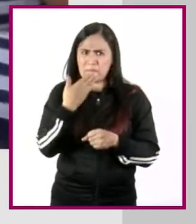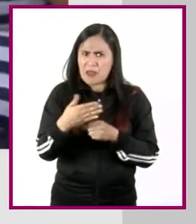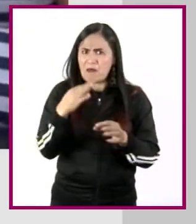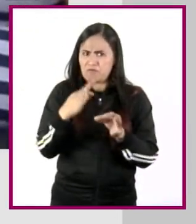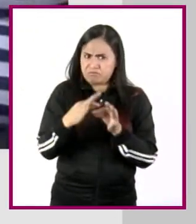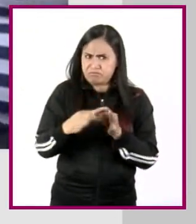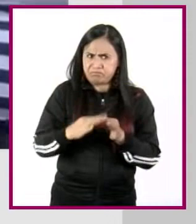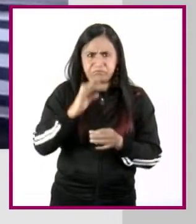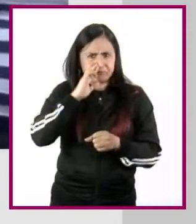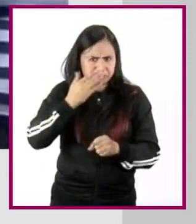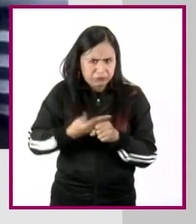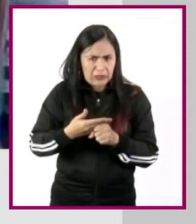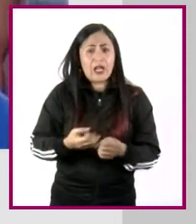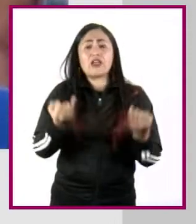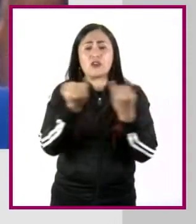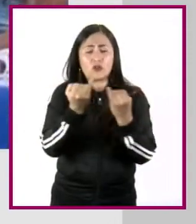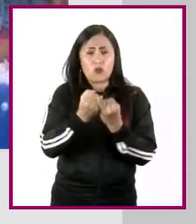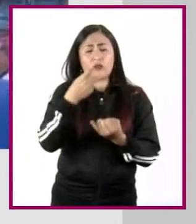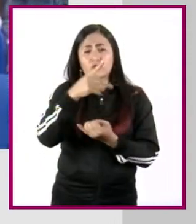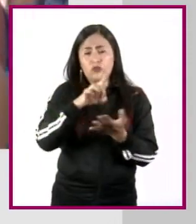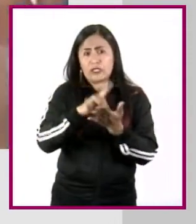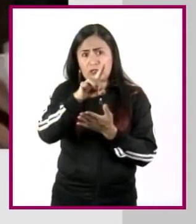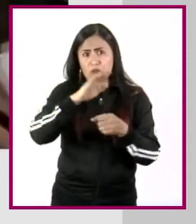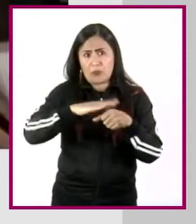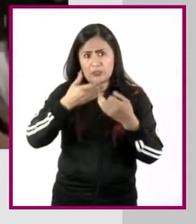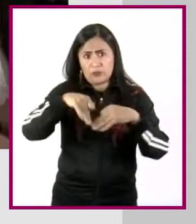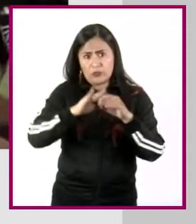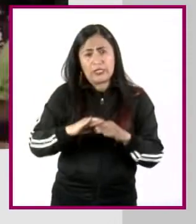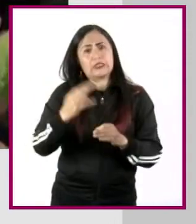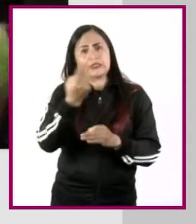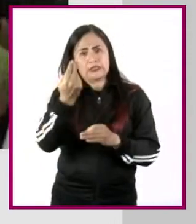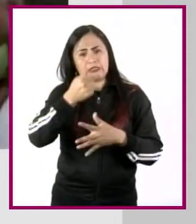que conozcan a plenitud sus derechos fundamentales.